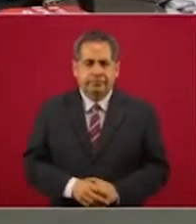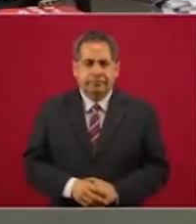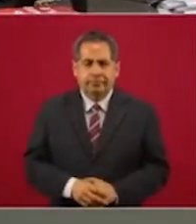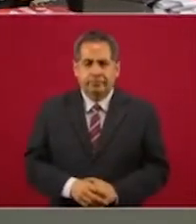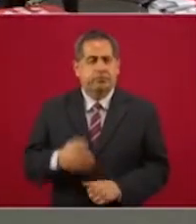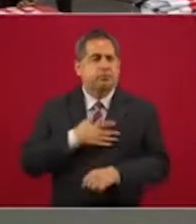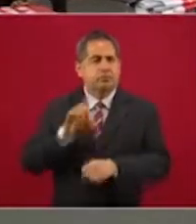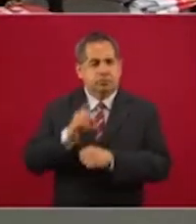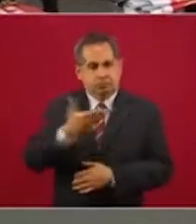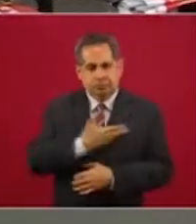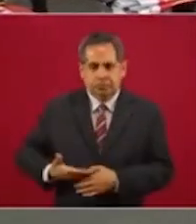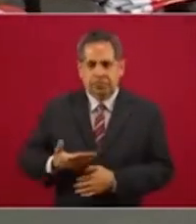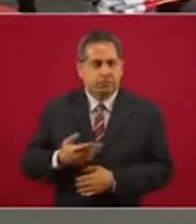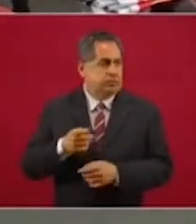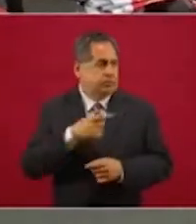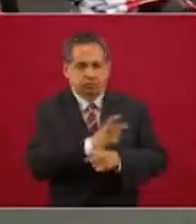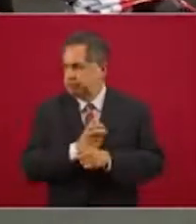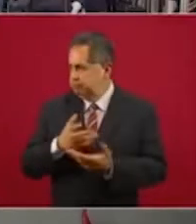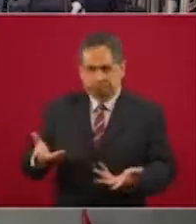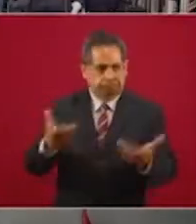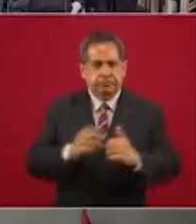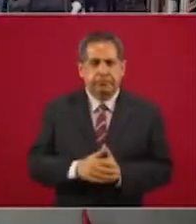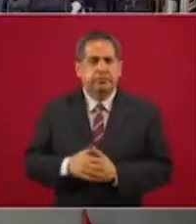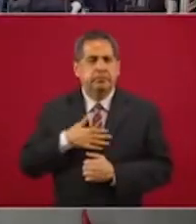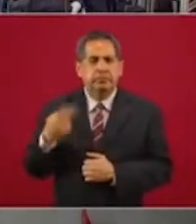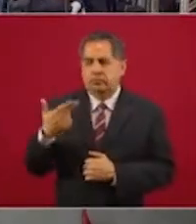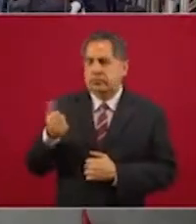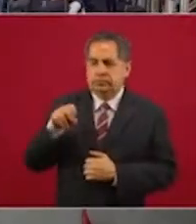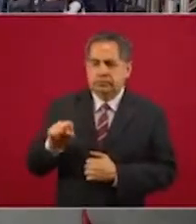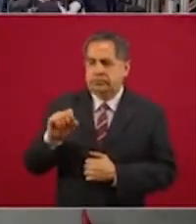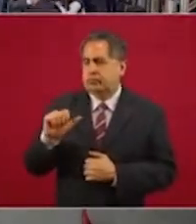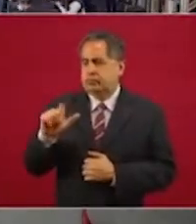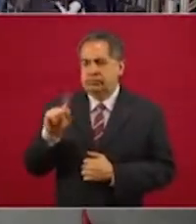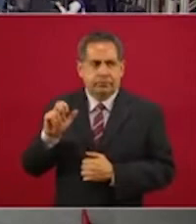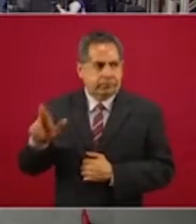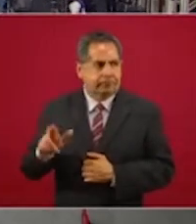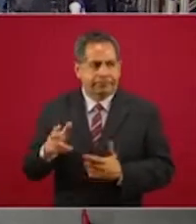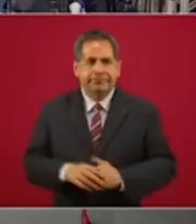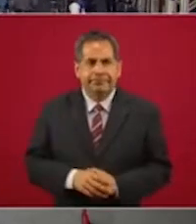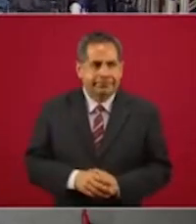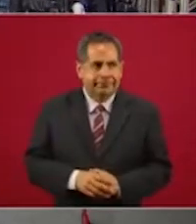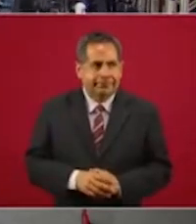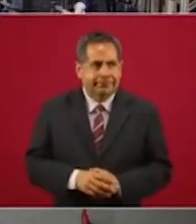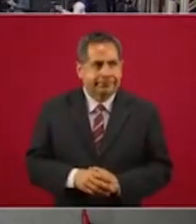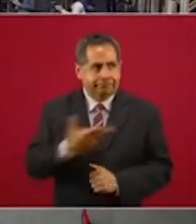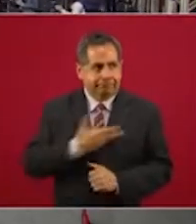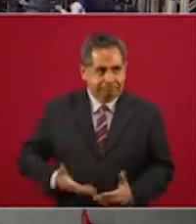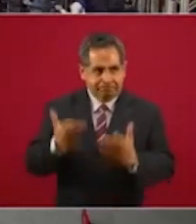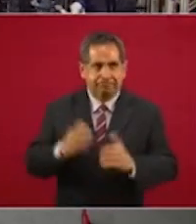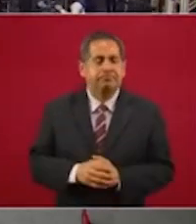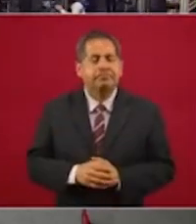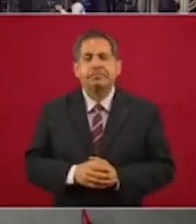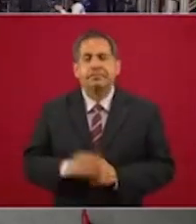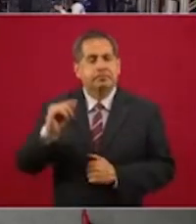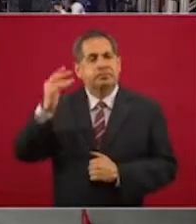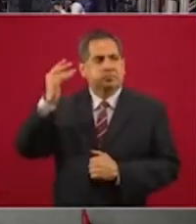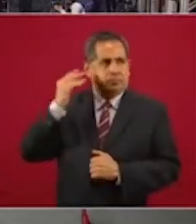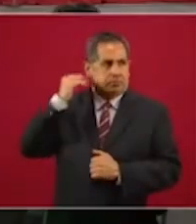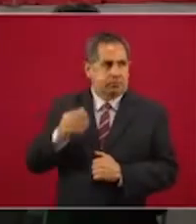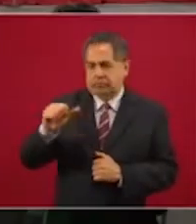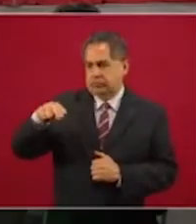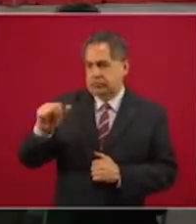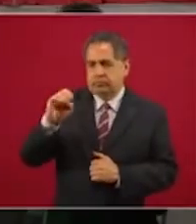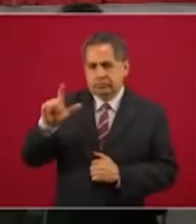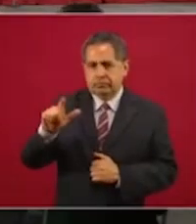muy buenos días presidente e invitados a la tarde sin censura al presidente 10 pasados